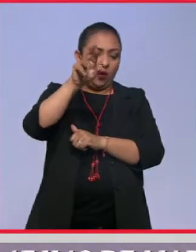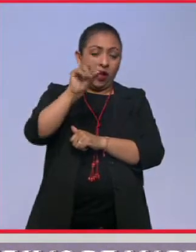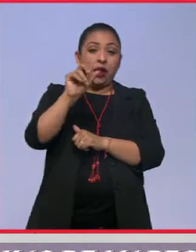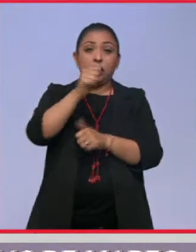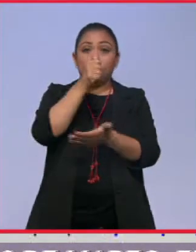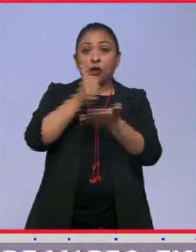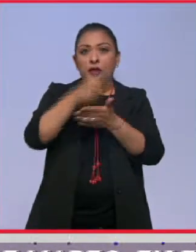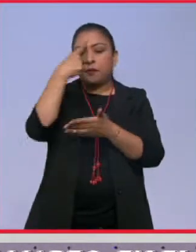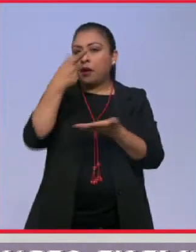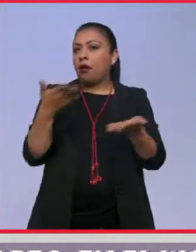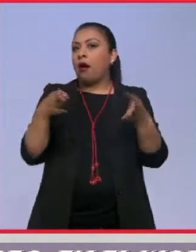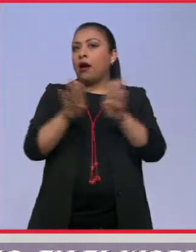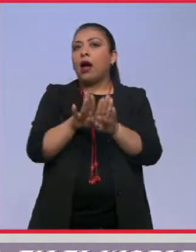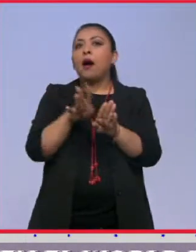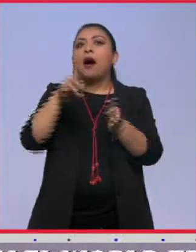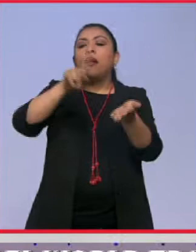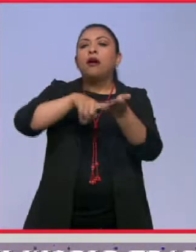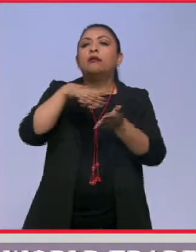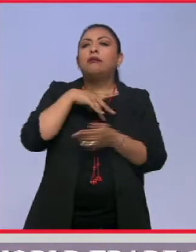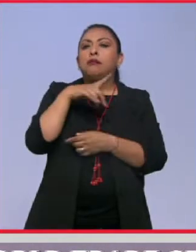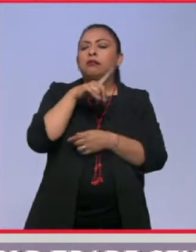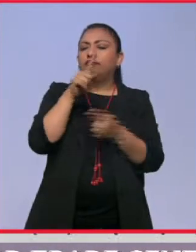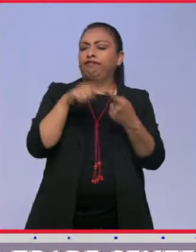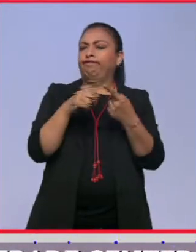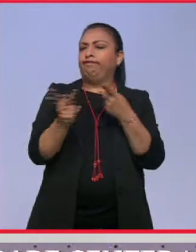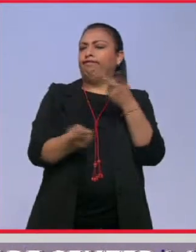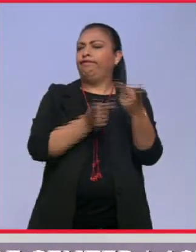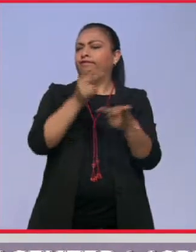concluyó dejándonos varias interrogantes sobre este asunto.